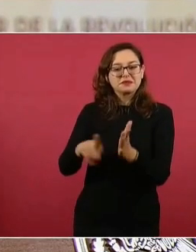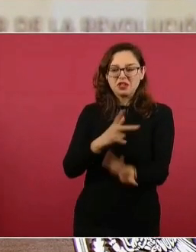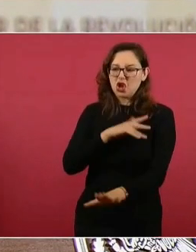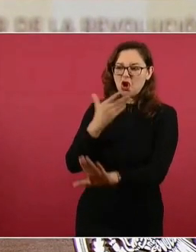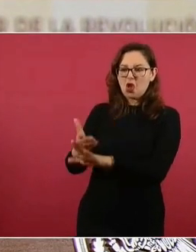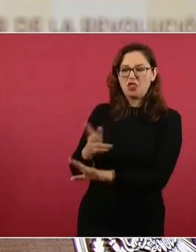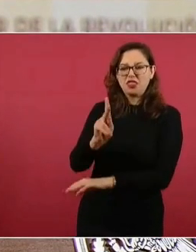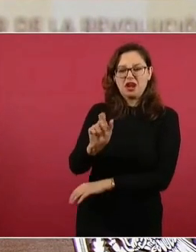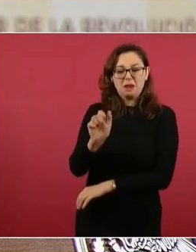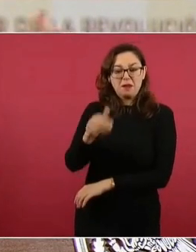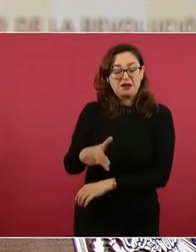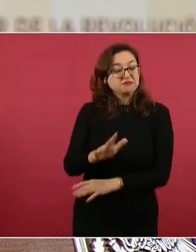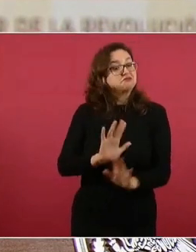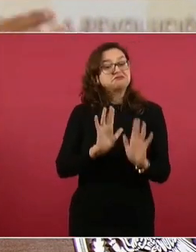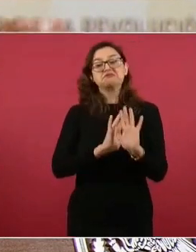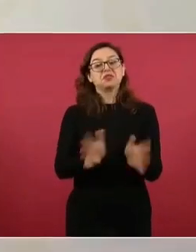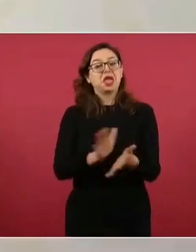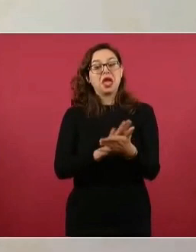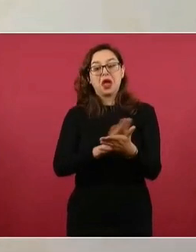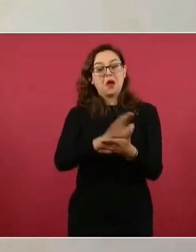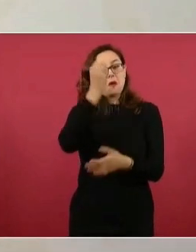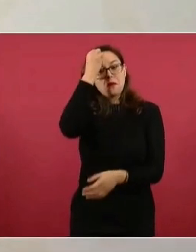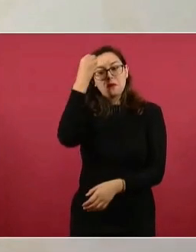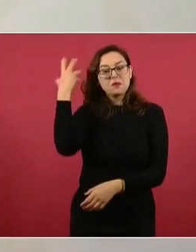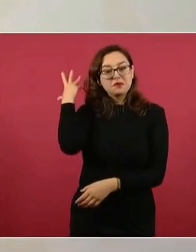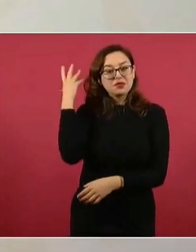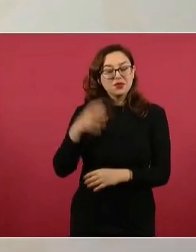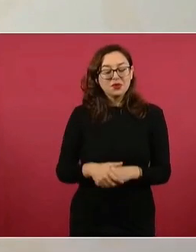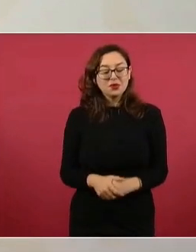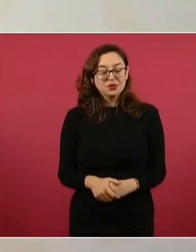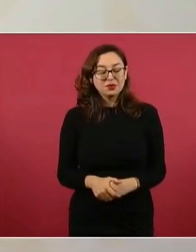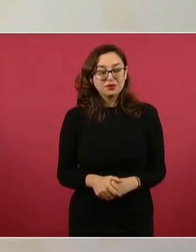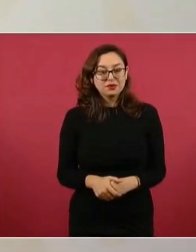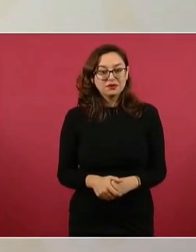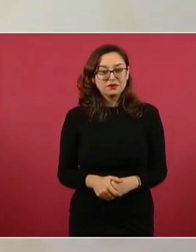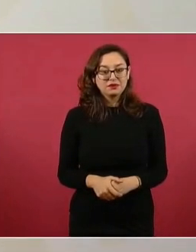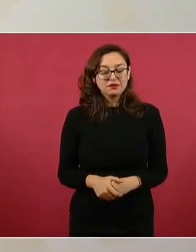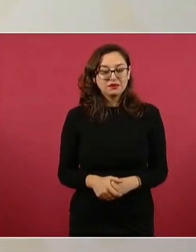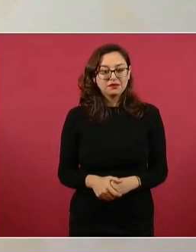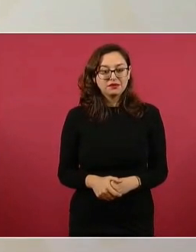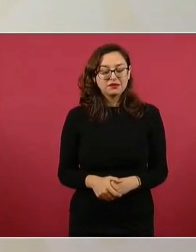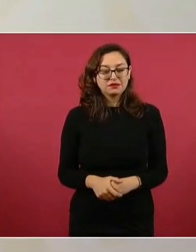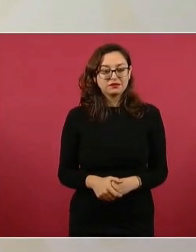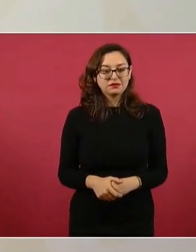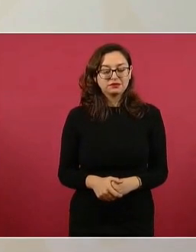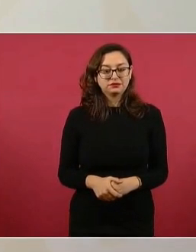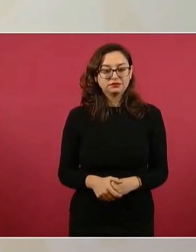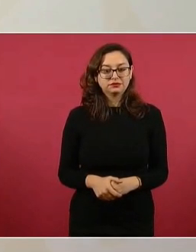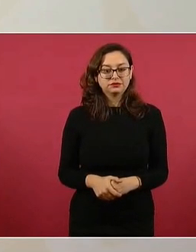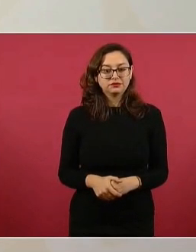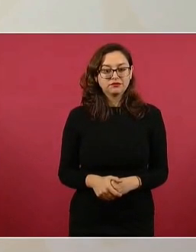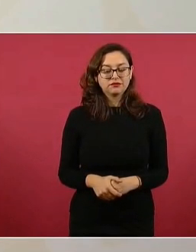Ya se les olvidó